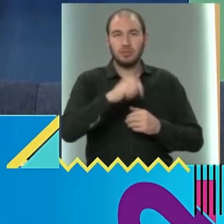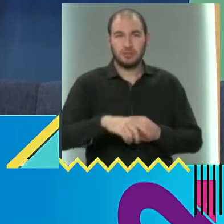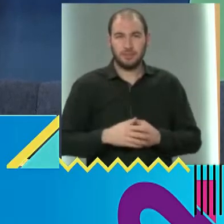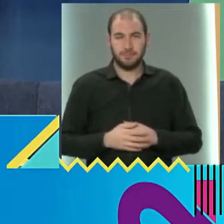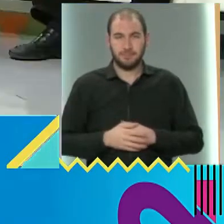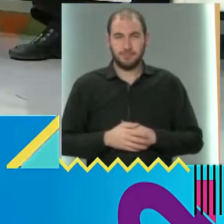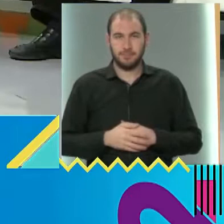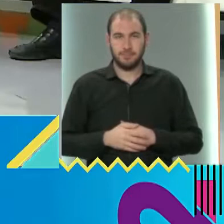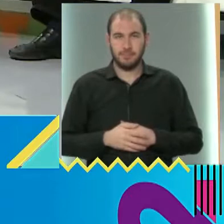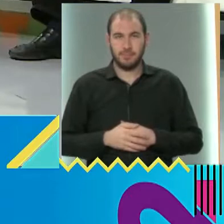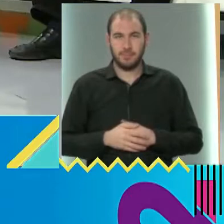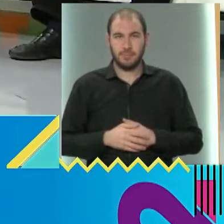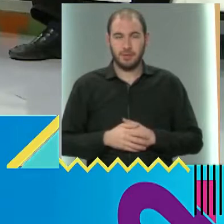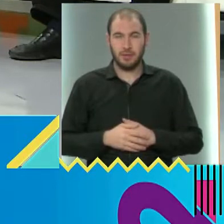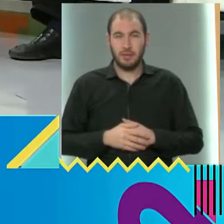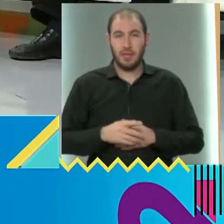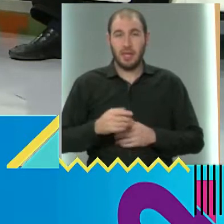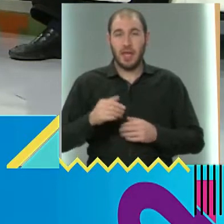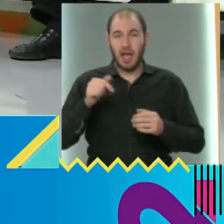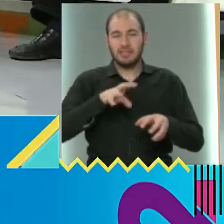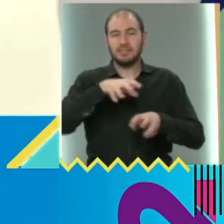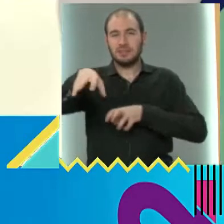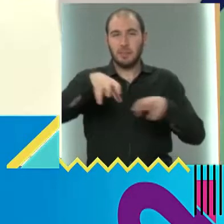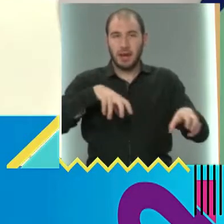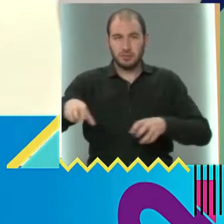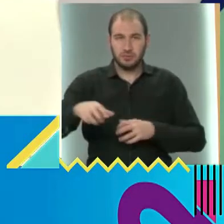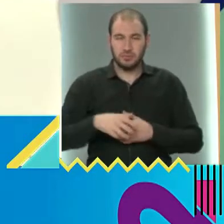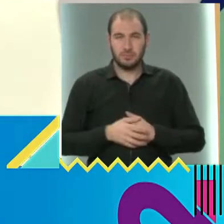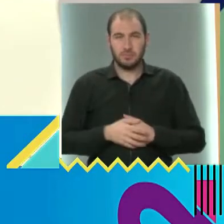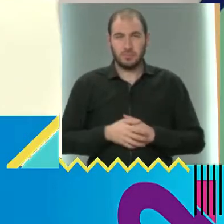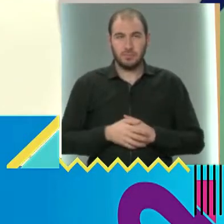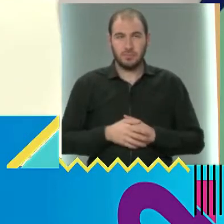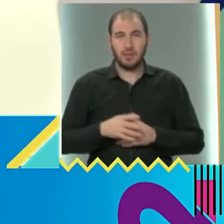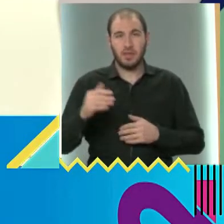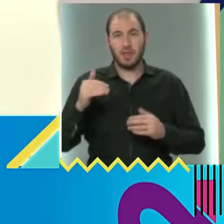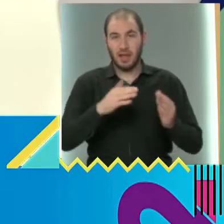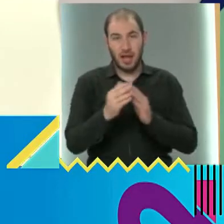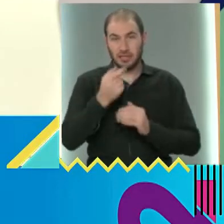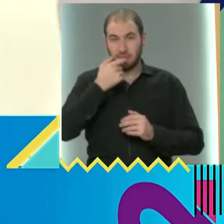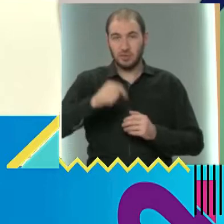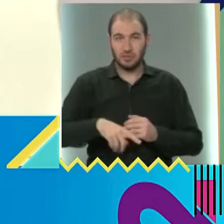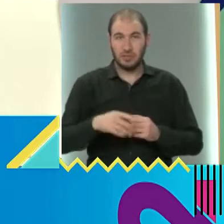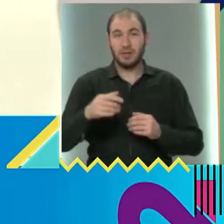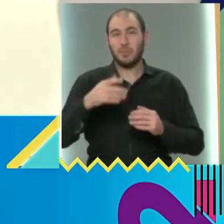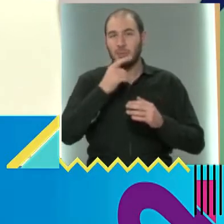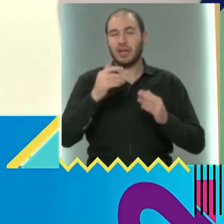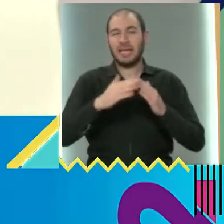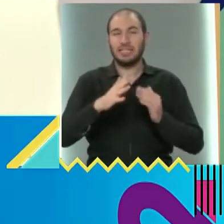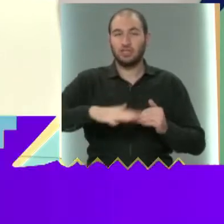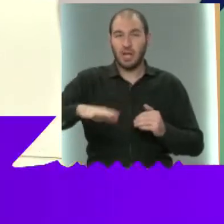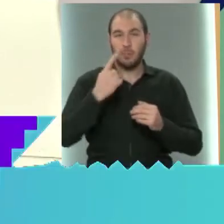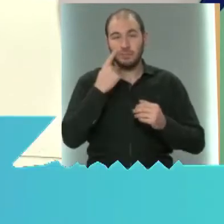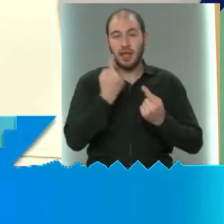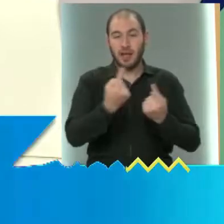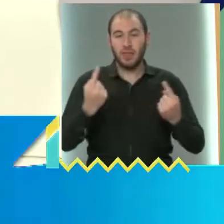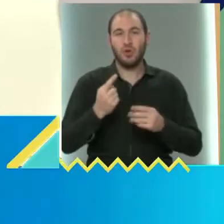provincia? Bueno, a partir de la descentralización de la vivienda en Mendoza, en lo que hace vivienda social, cada municipio